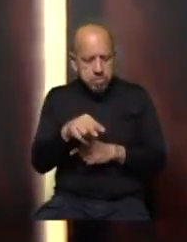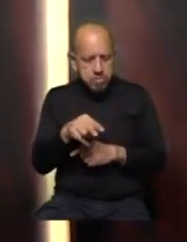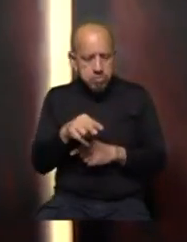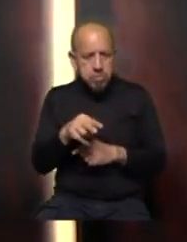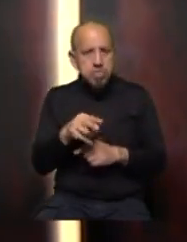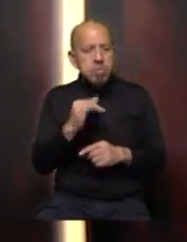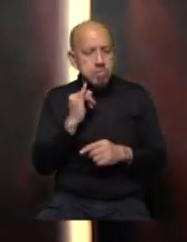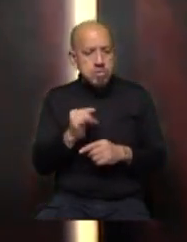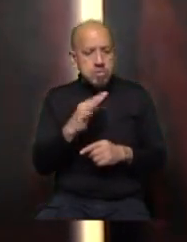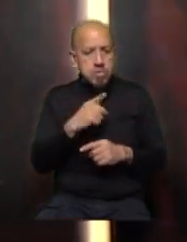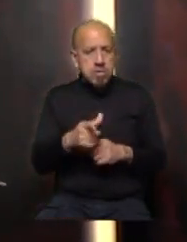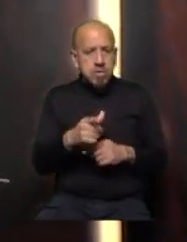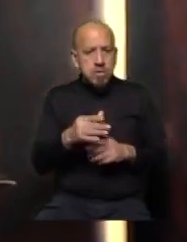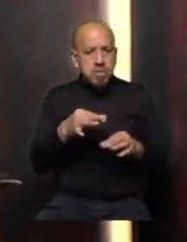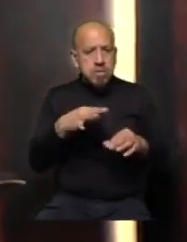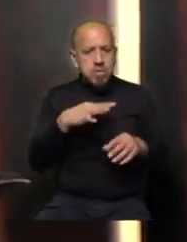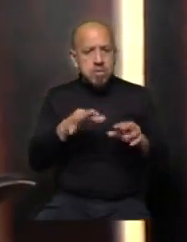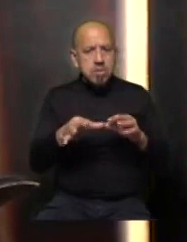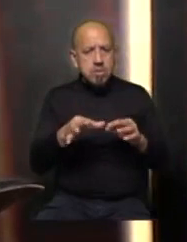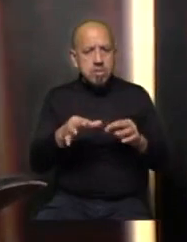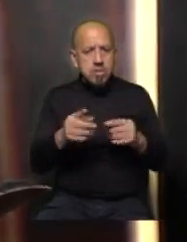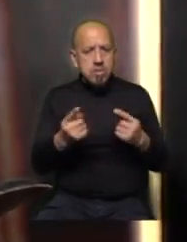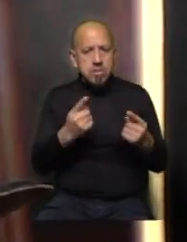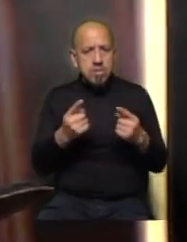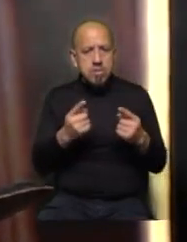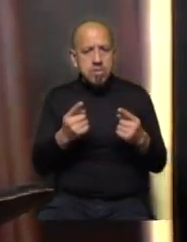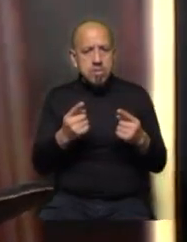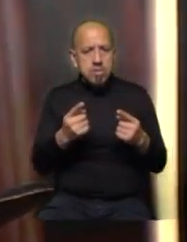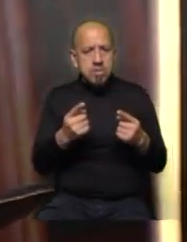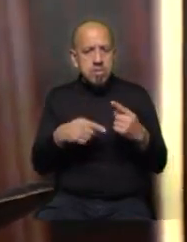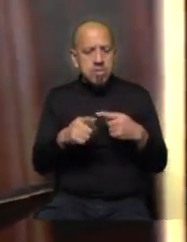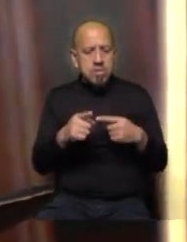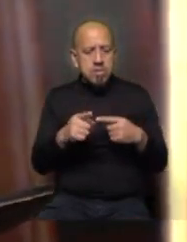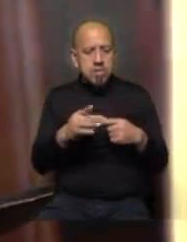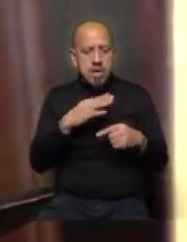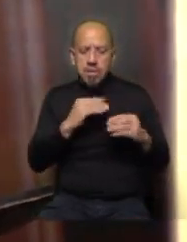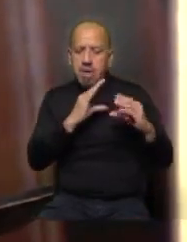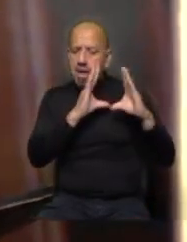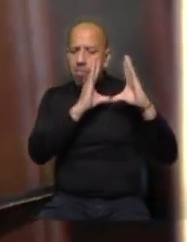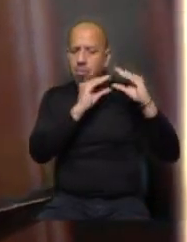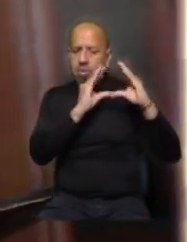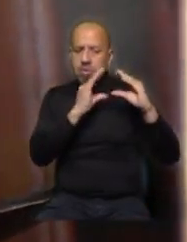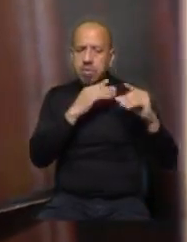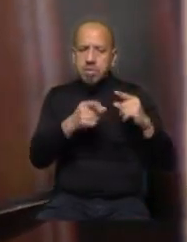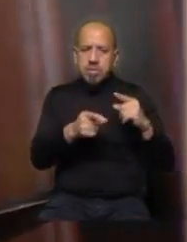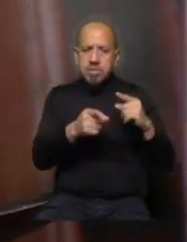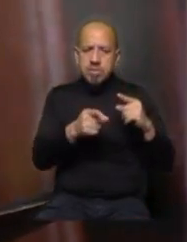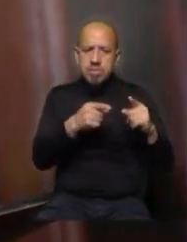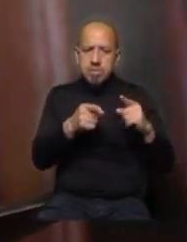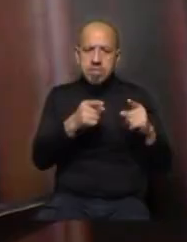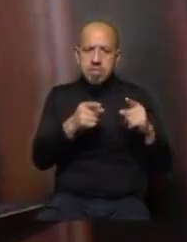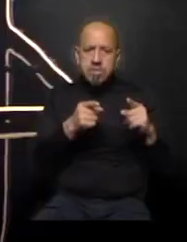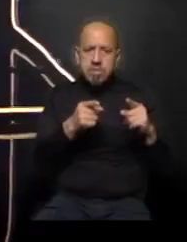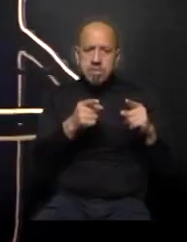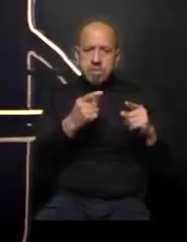efectivamente sobre la funda a ambos lados del hueco que había dejado la cabeza de Alicia se veían manchitas